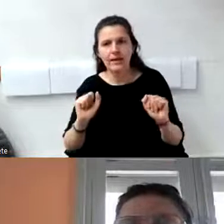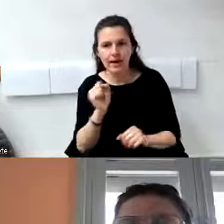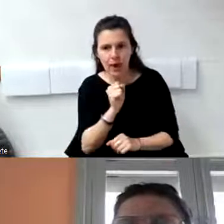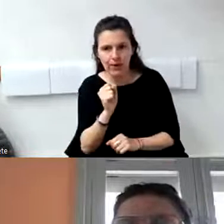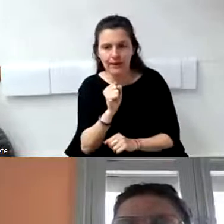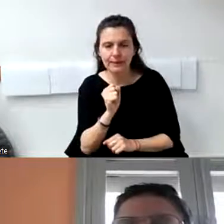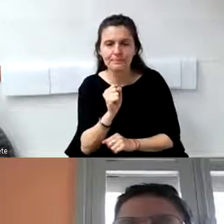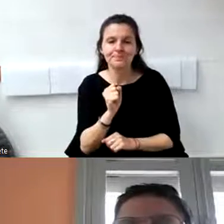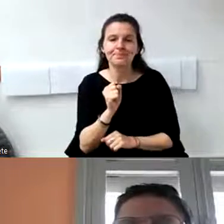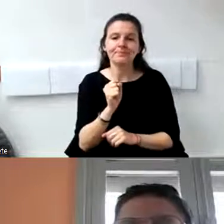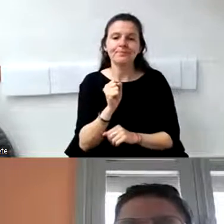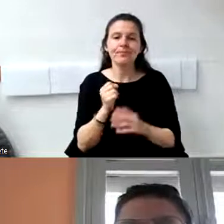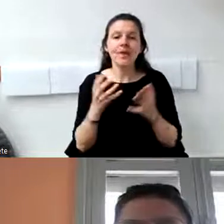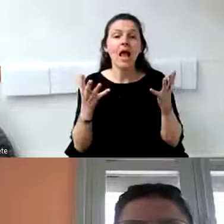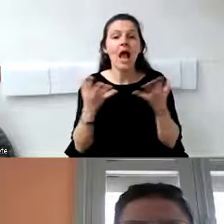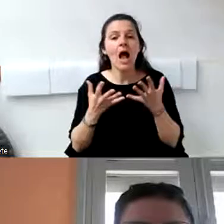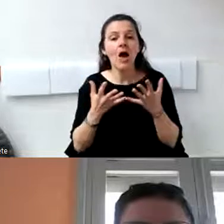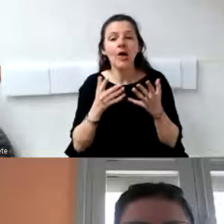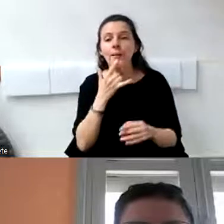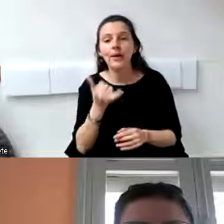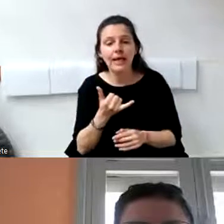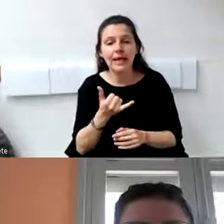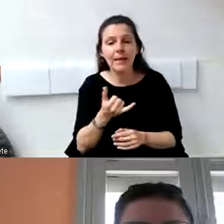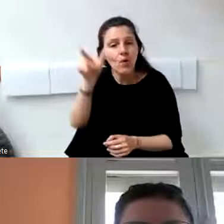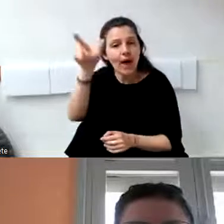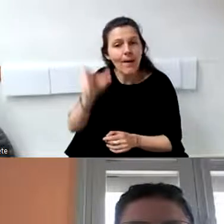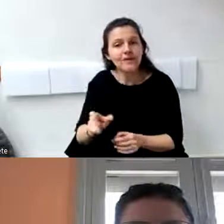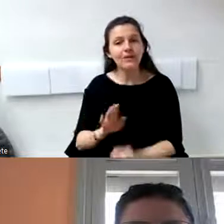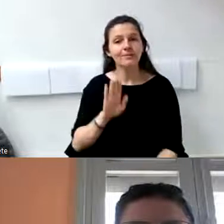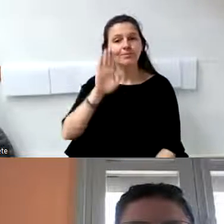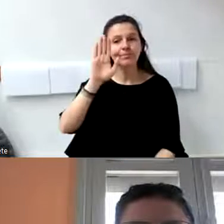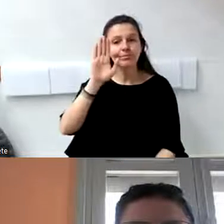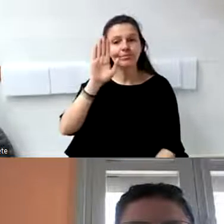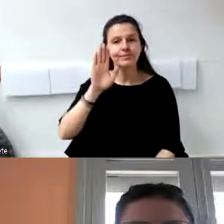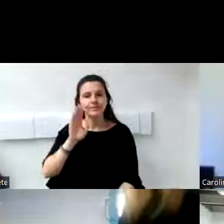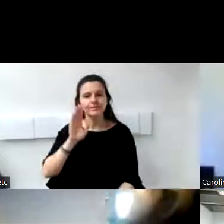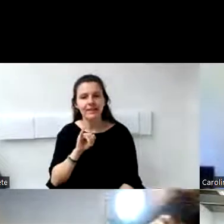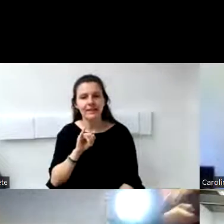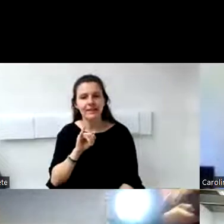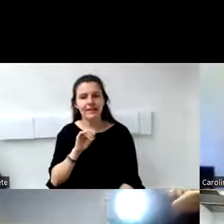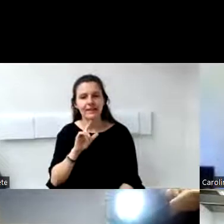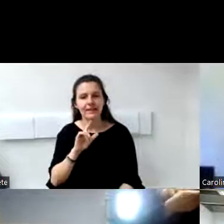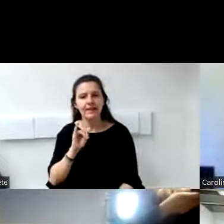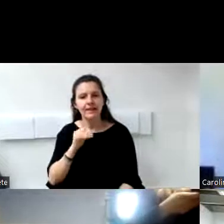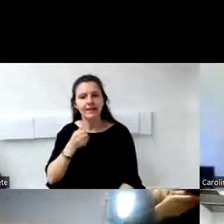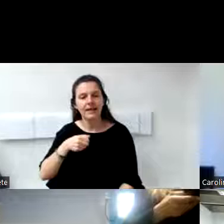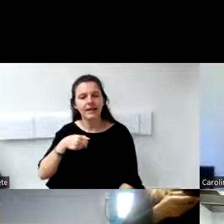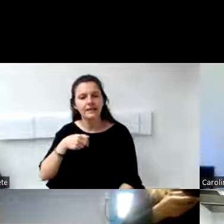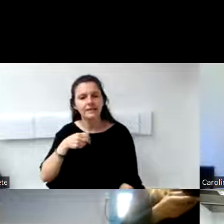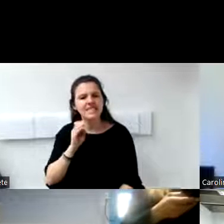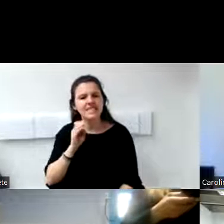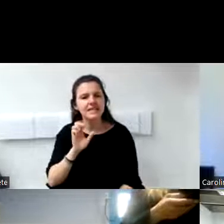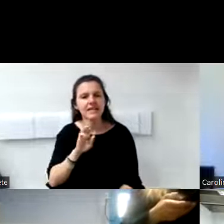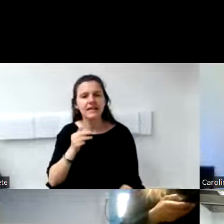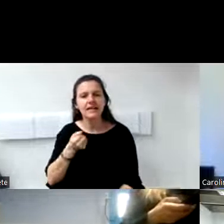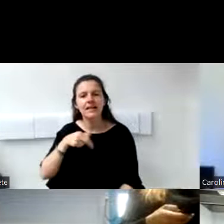la Serrana Duarte ahí en este momento, que ahora sí. Está así, como allí, como... ¿Vieron